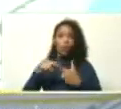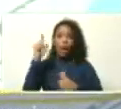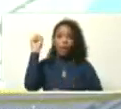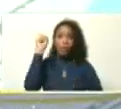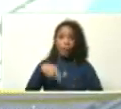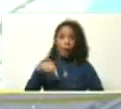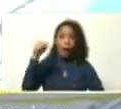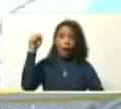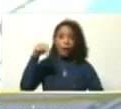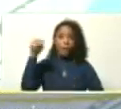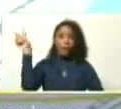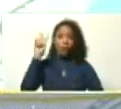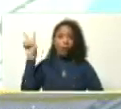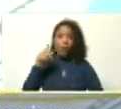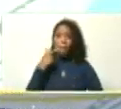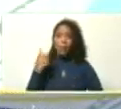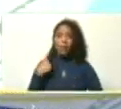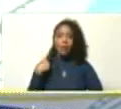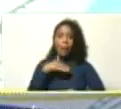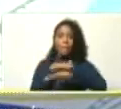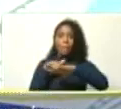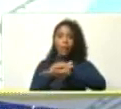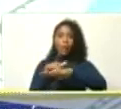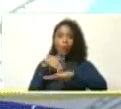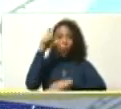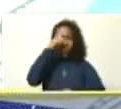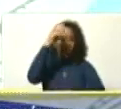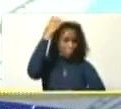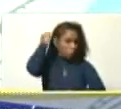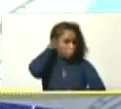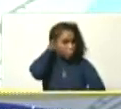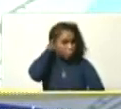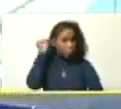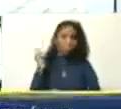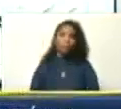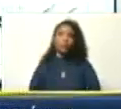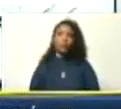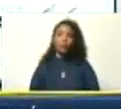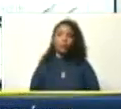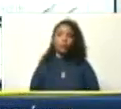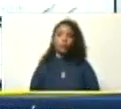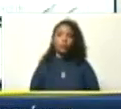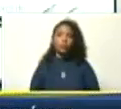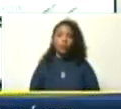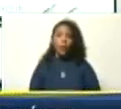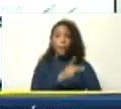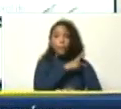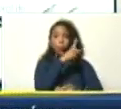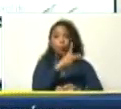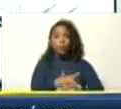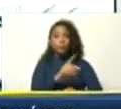Venezuela. Me dice el ministro Alfred Nazaret Ñáñez, poeta,